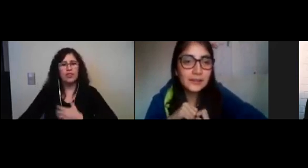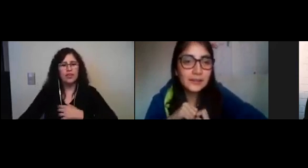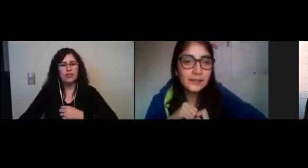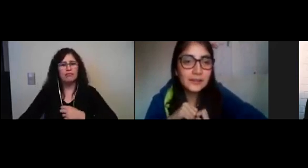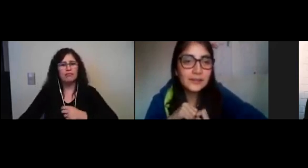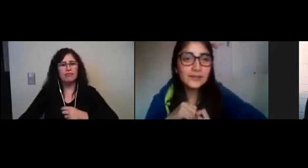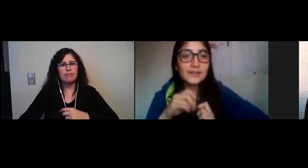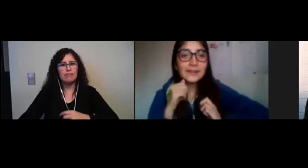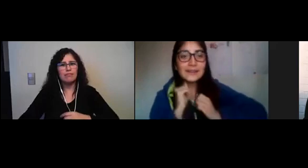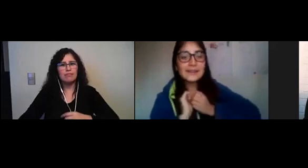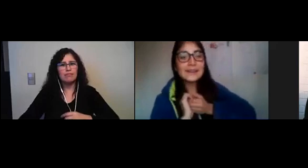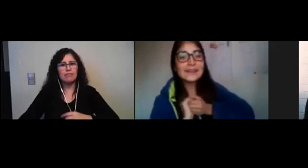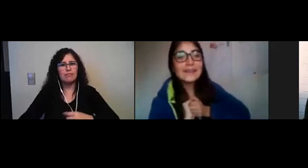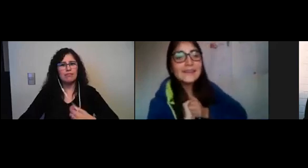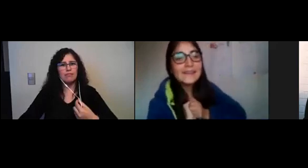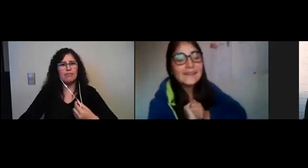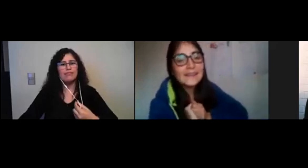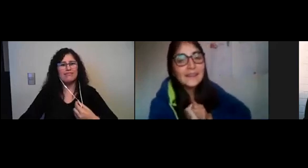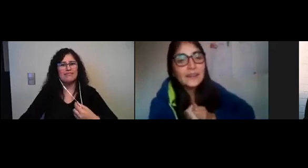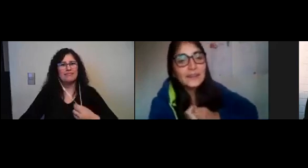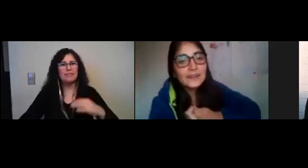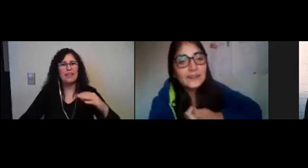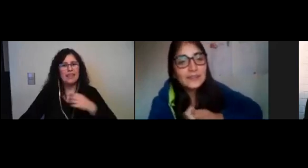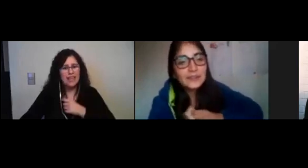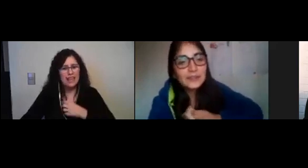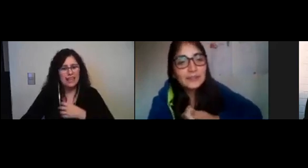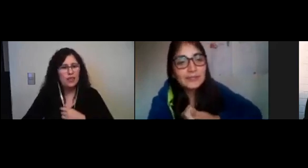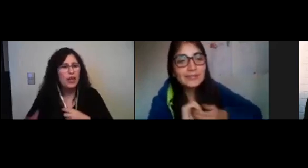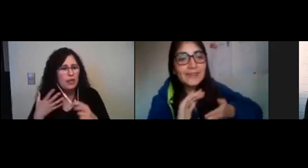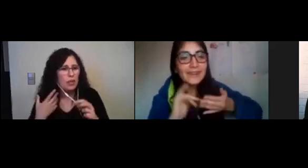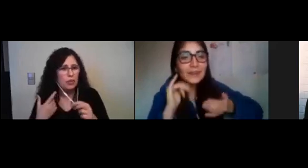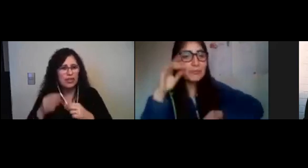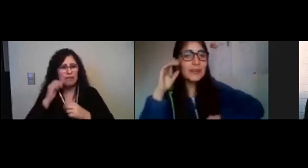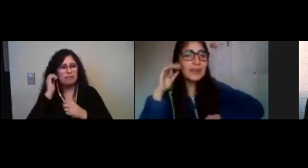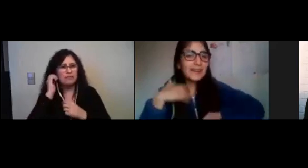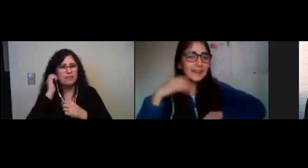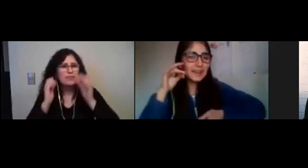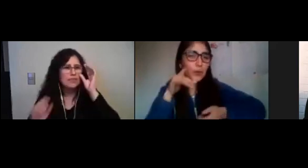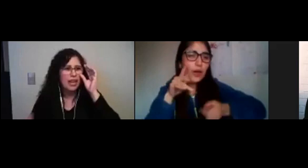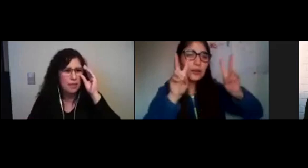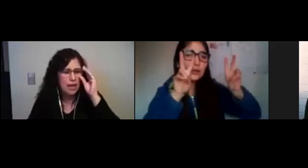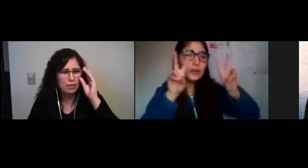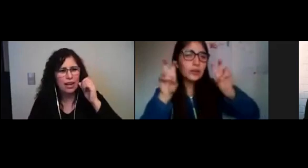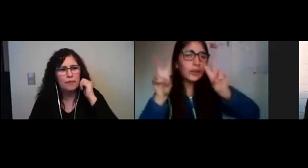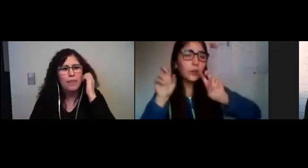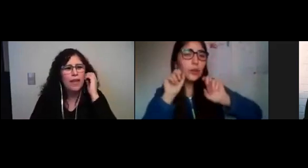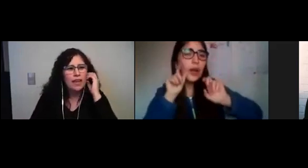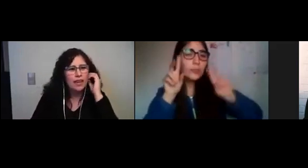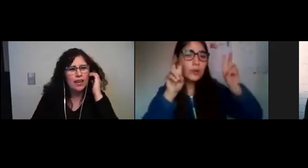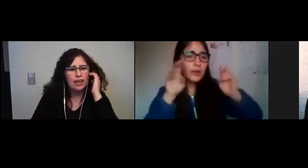Profesor. Y no va a ingresar esta clase de hoy. Sí, adelante. Tengo una pregunta. Camila, por